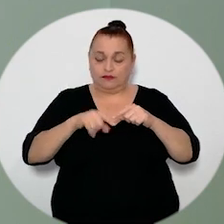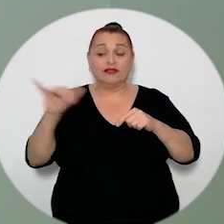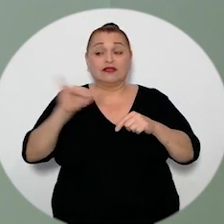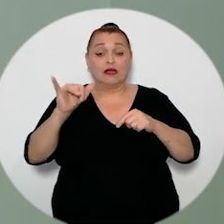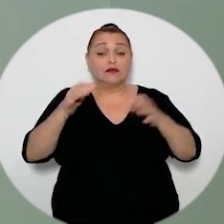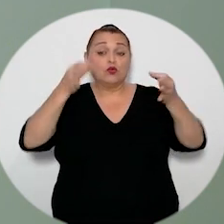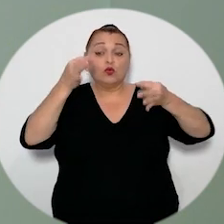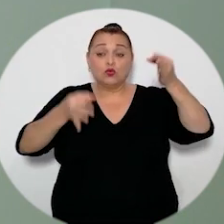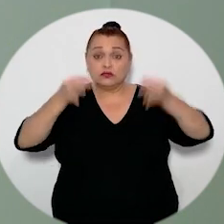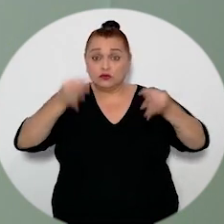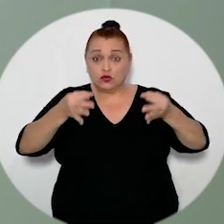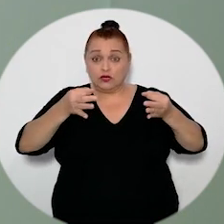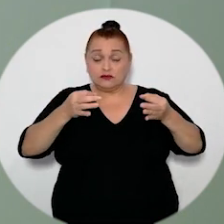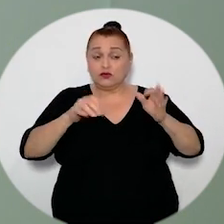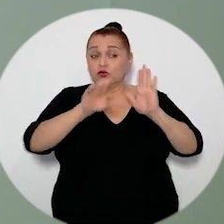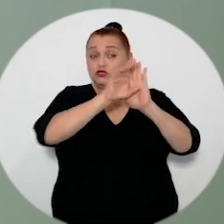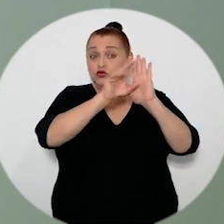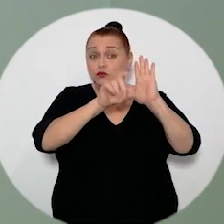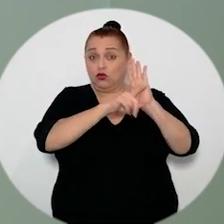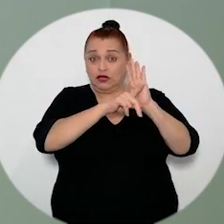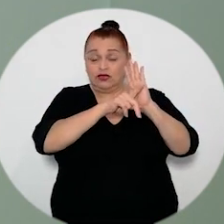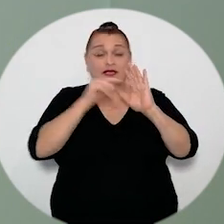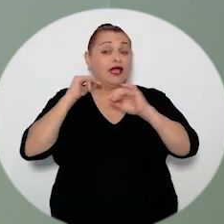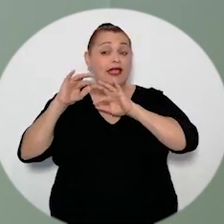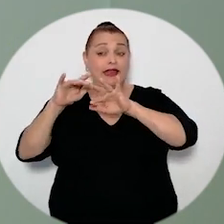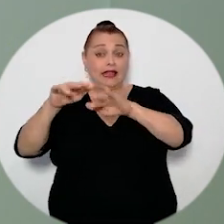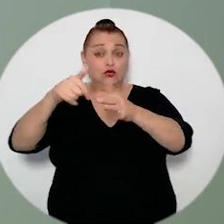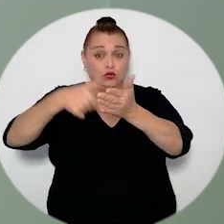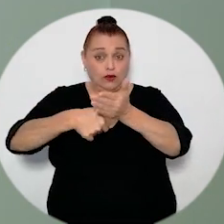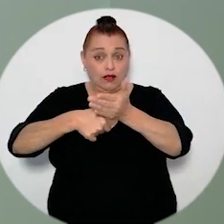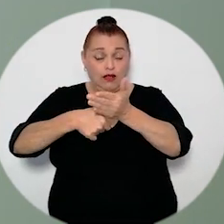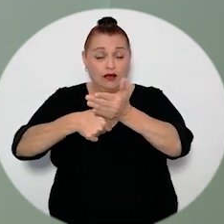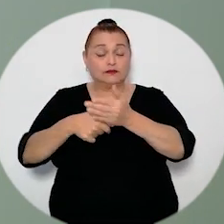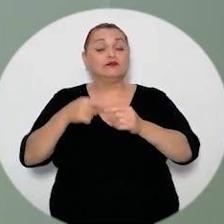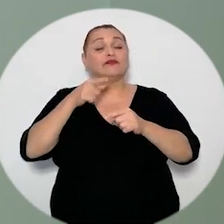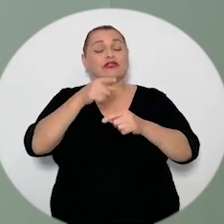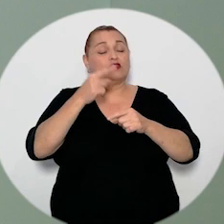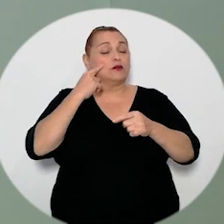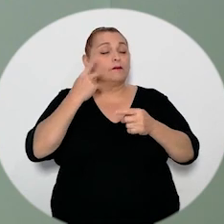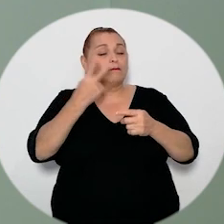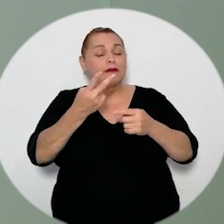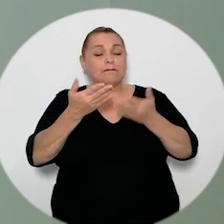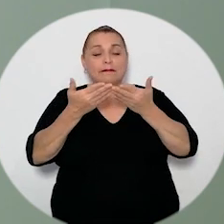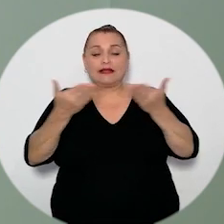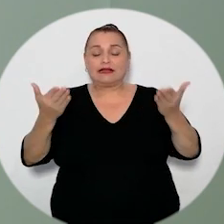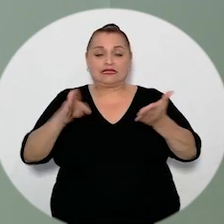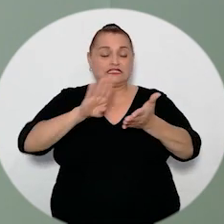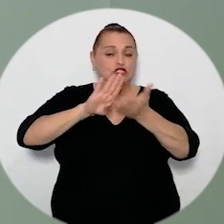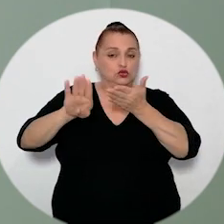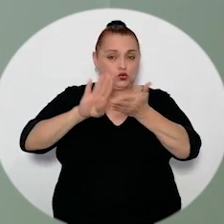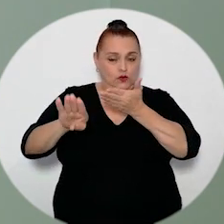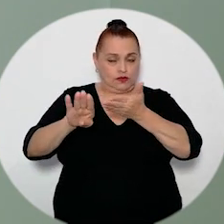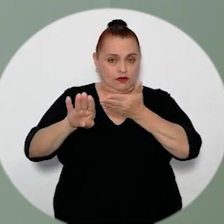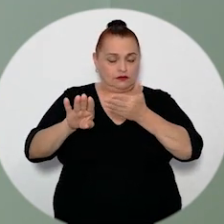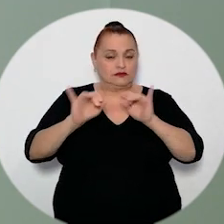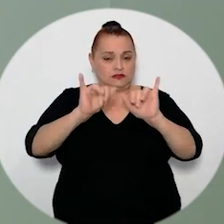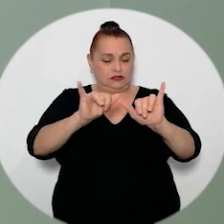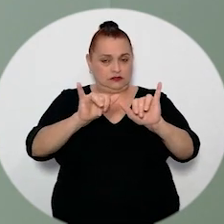Además, tanto la jurisprudencia constitucional como la electoral han ampliado las materias excluidas del